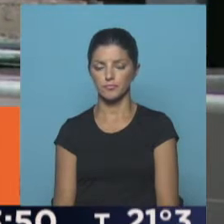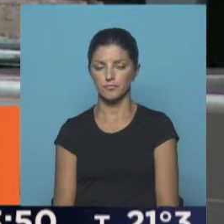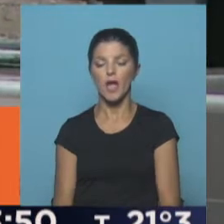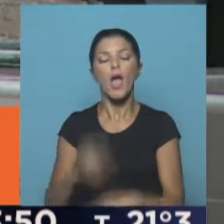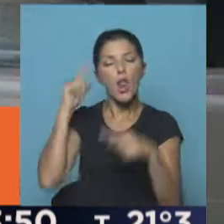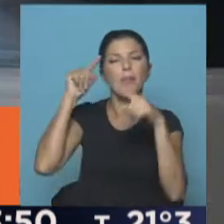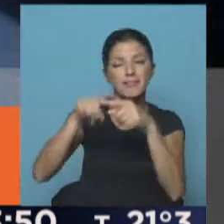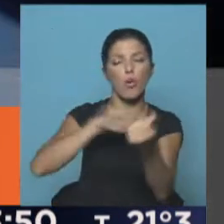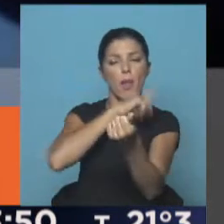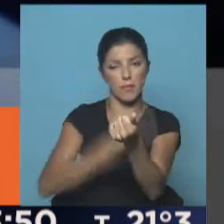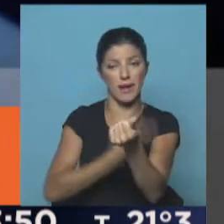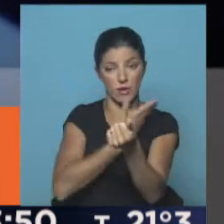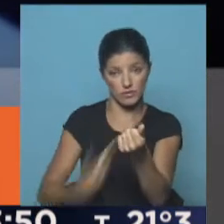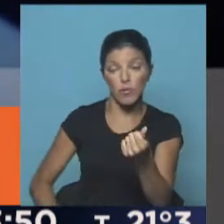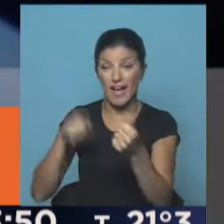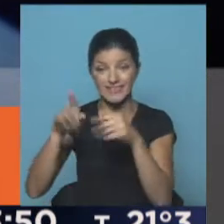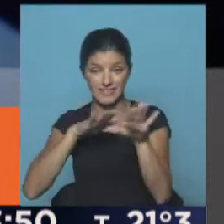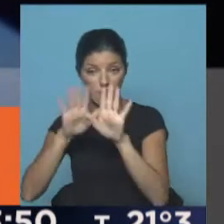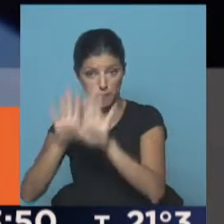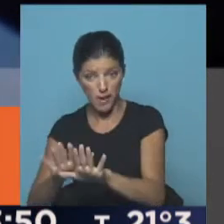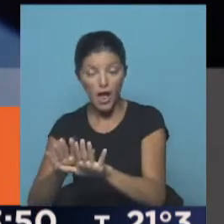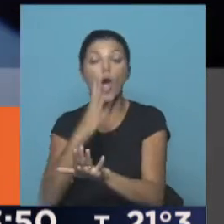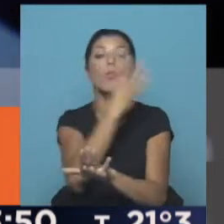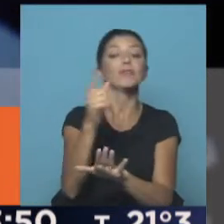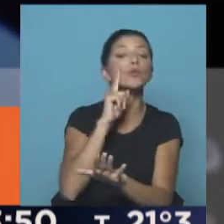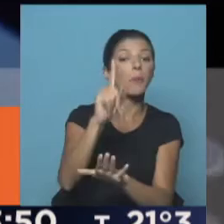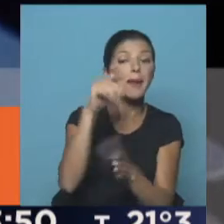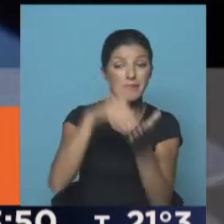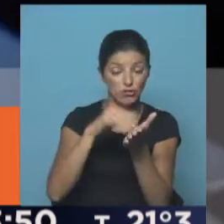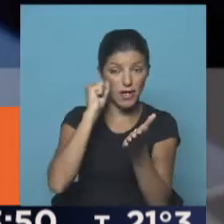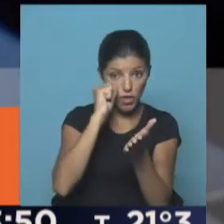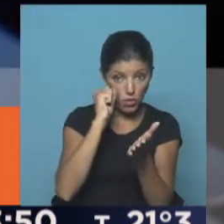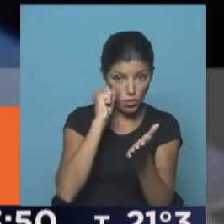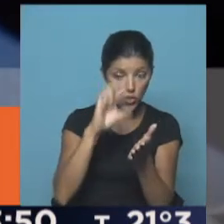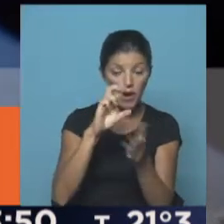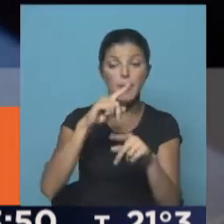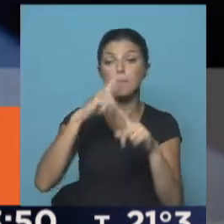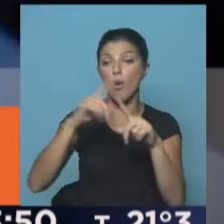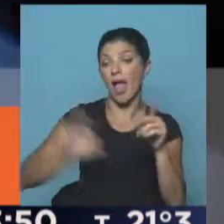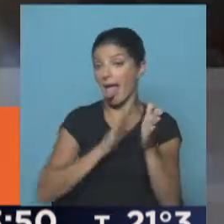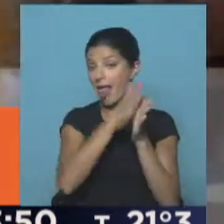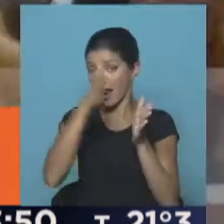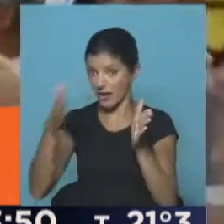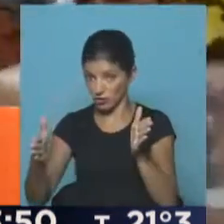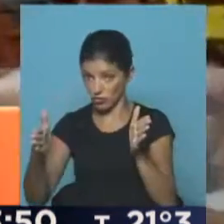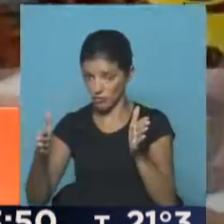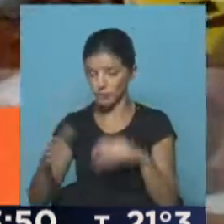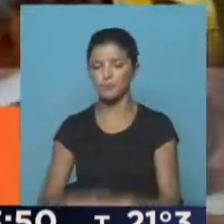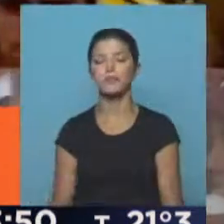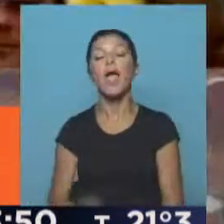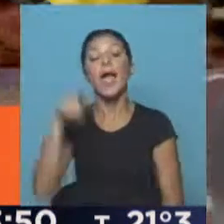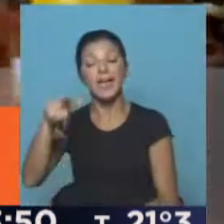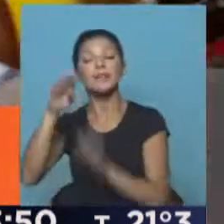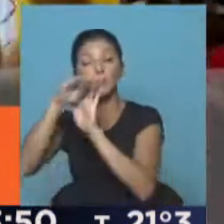Ejecutivo es atenuar el déficit del sistema de unos 44 mil millones de dólares anuales. El cambio en el régimen